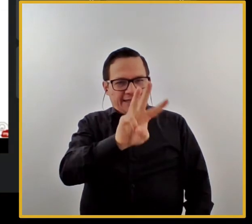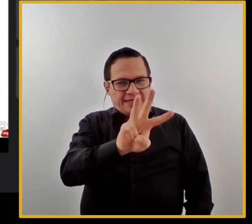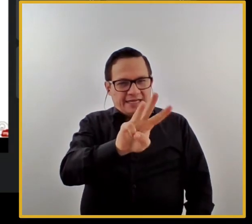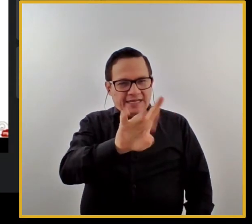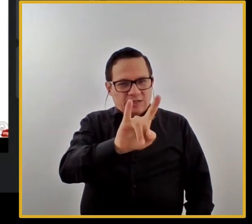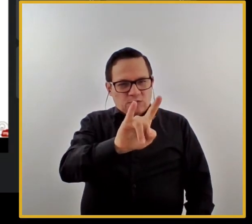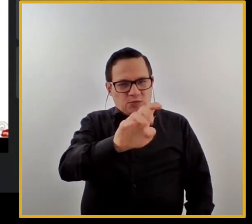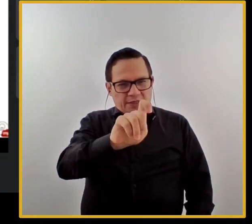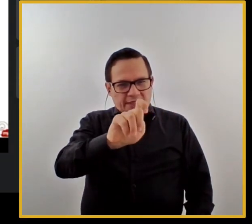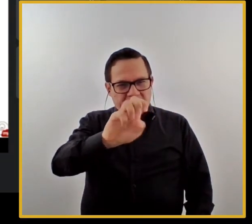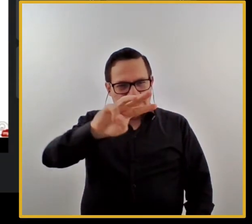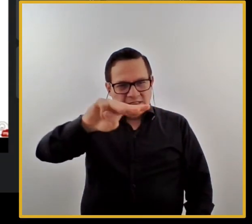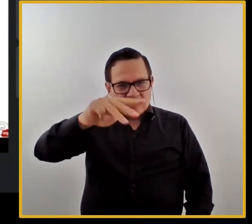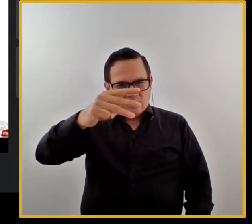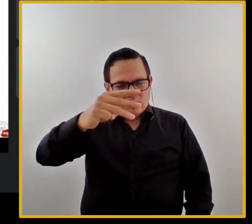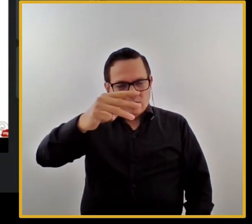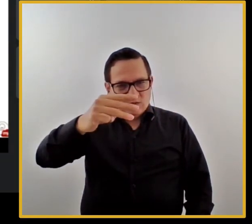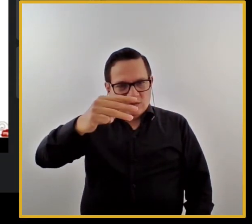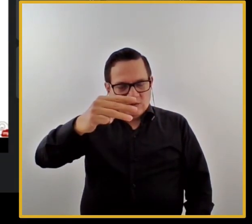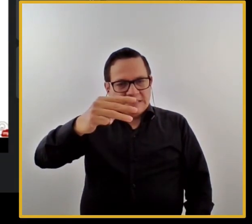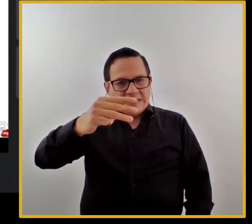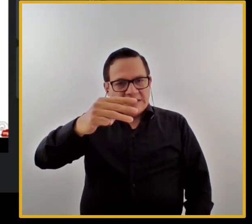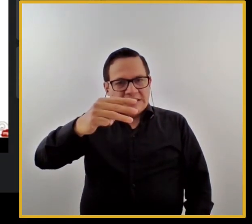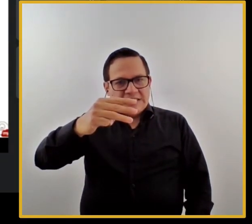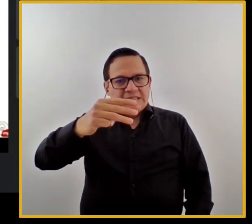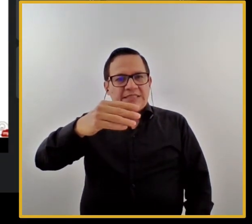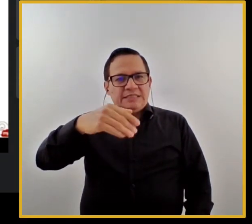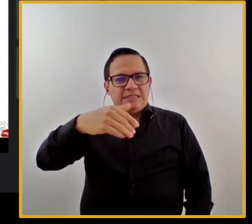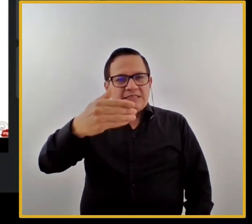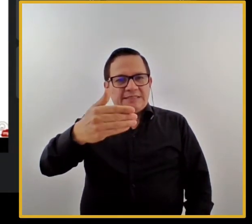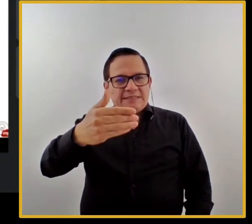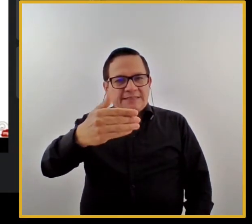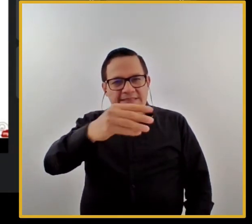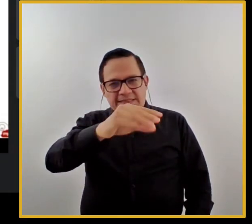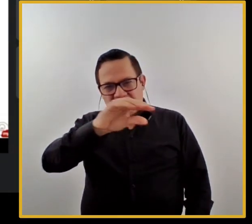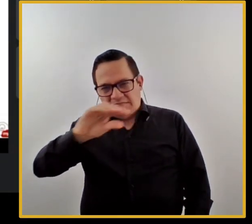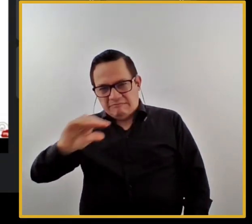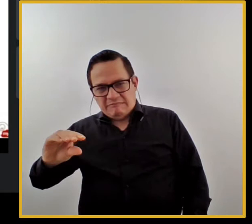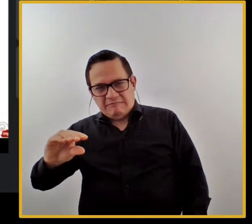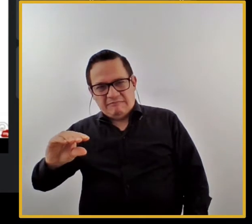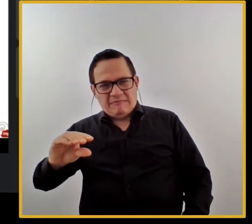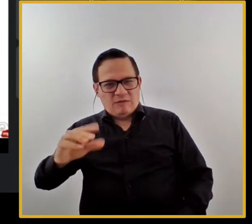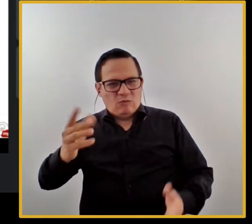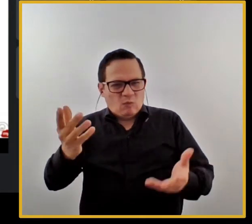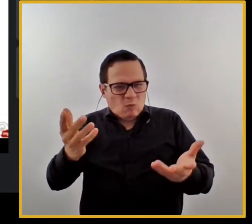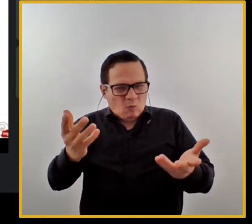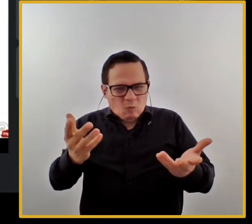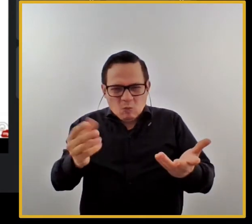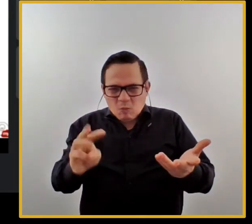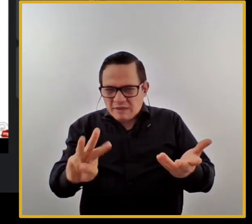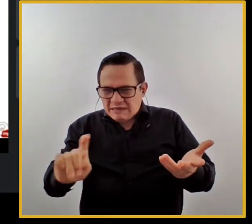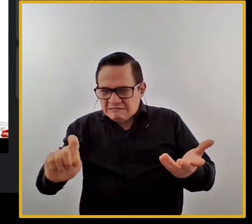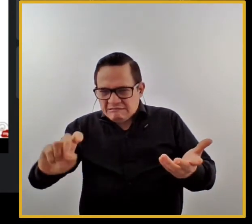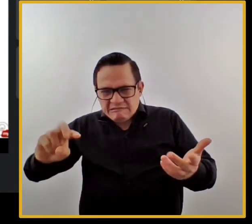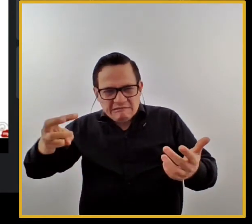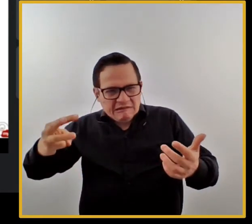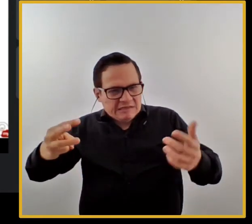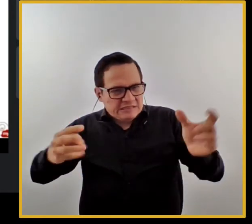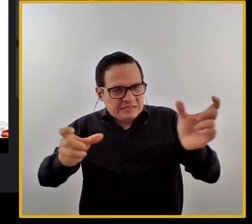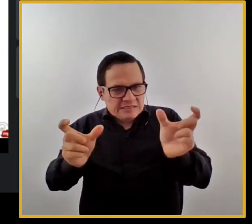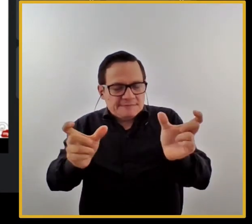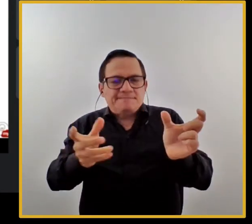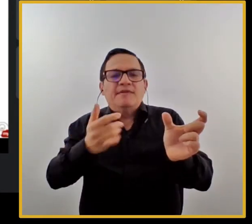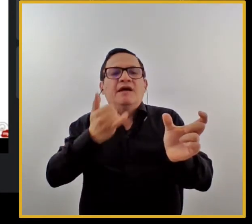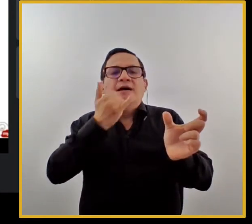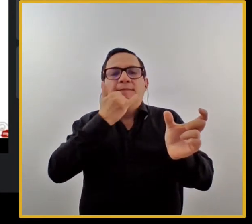3x al cubo y nuevamente coloca 3x al cubo acá. ¿De dónde sale? Si Lo que